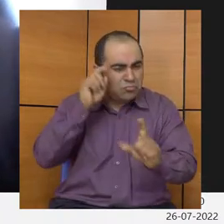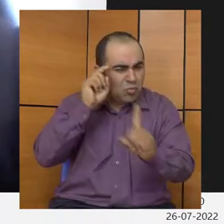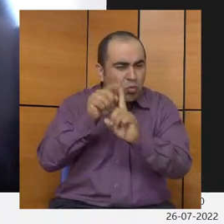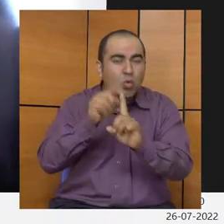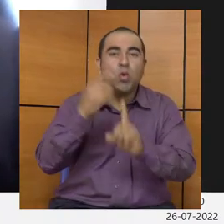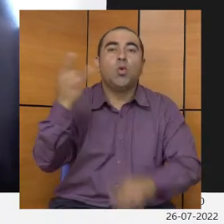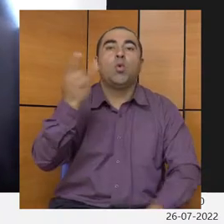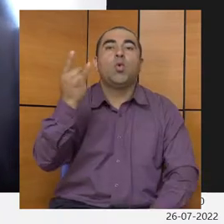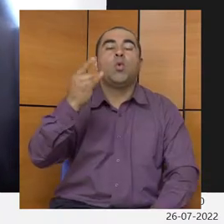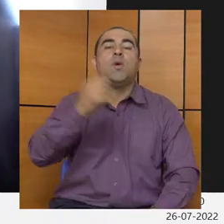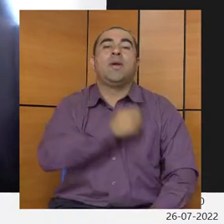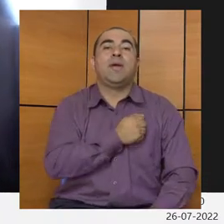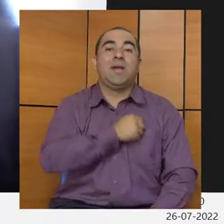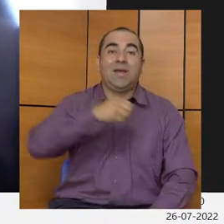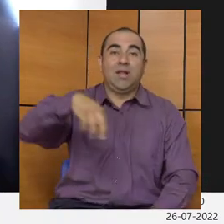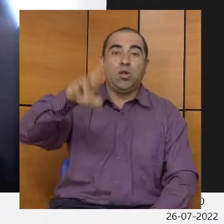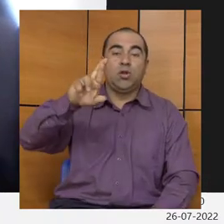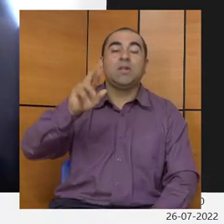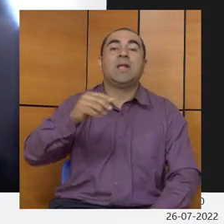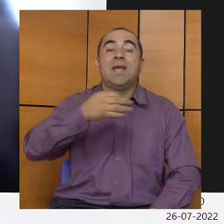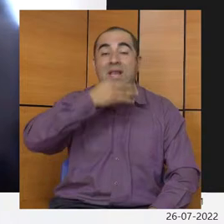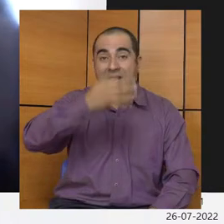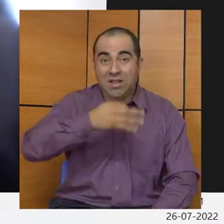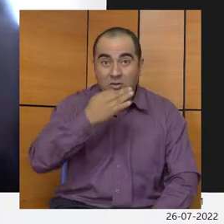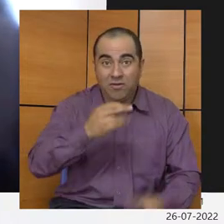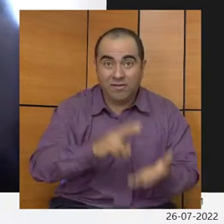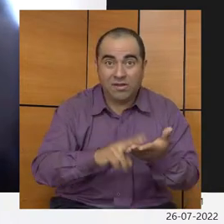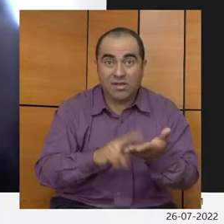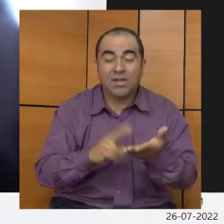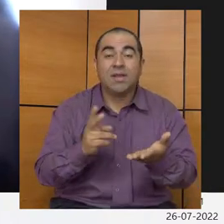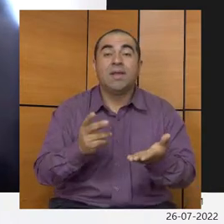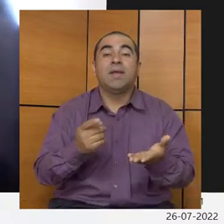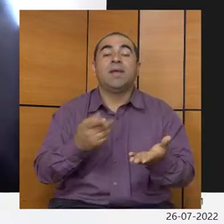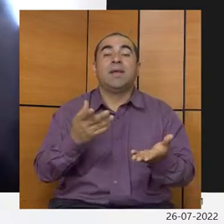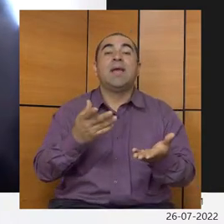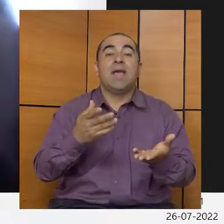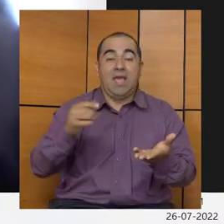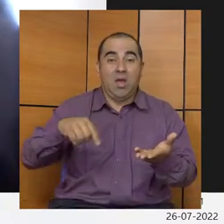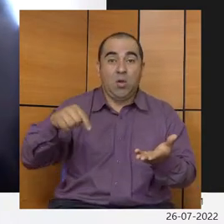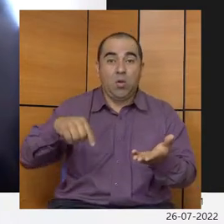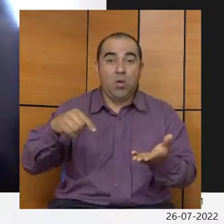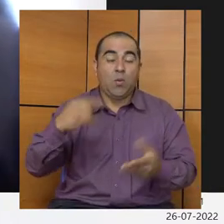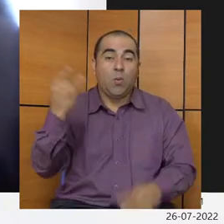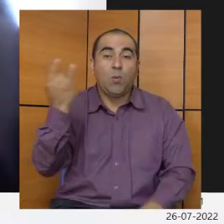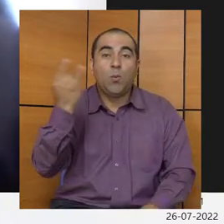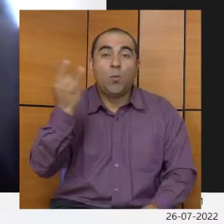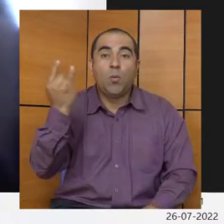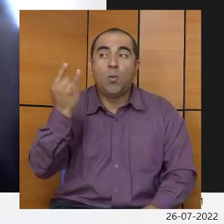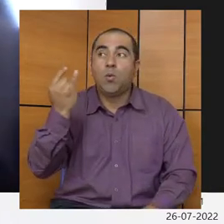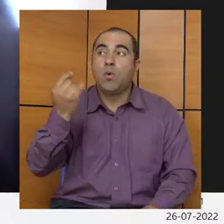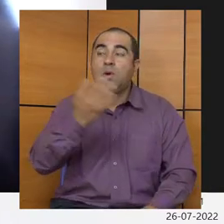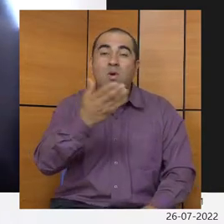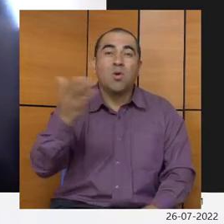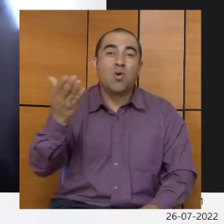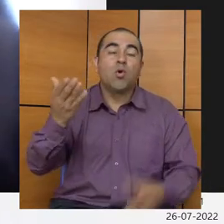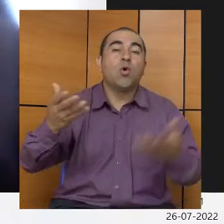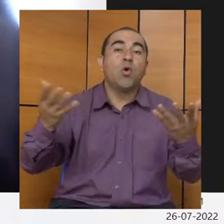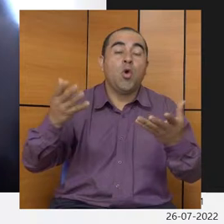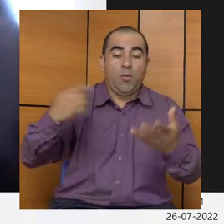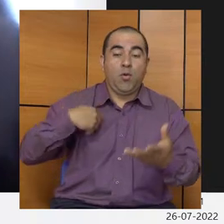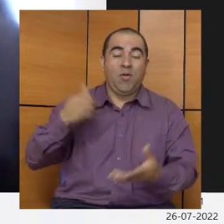Universidad Católica del Norte. Les cuento que la facultad que me tengo el honor de coordinar como